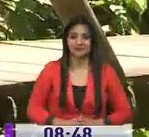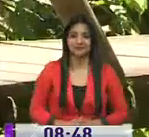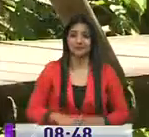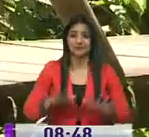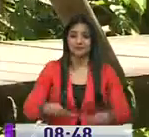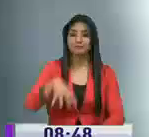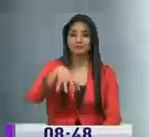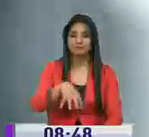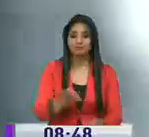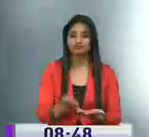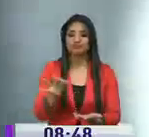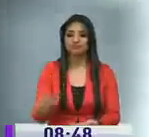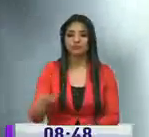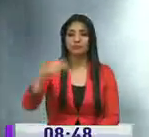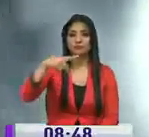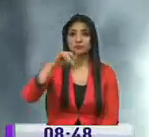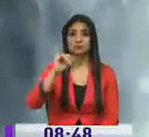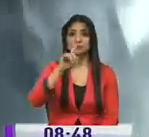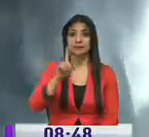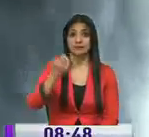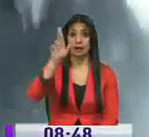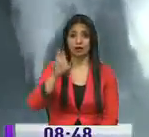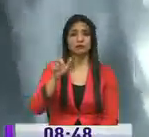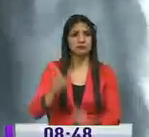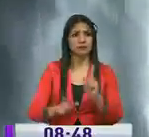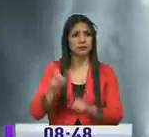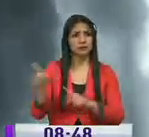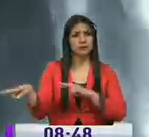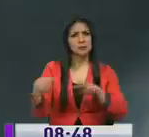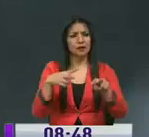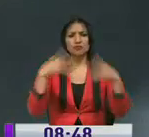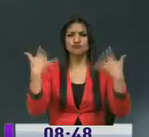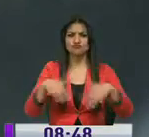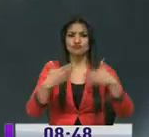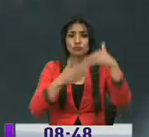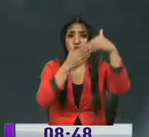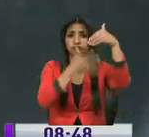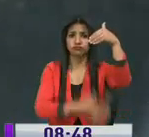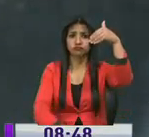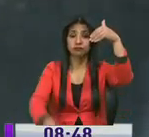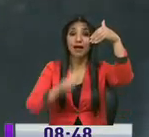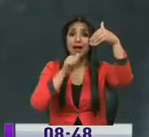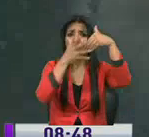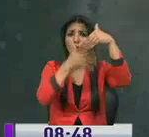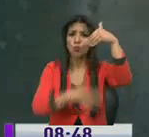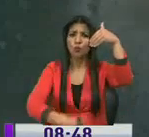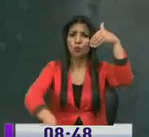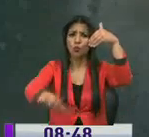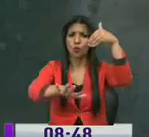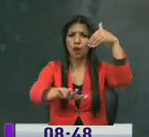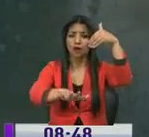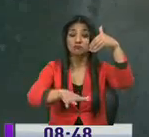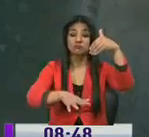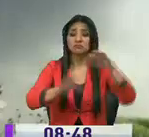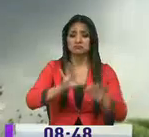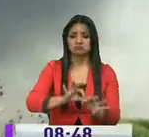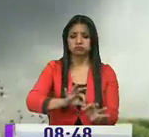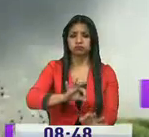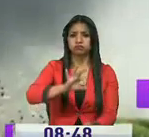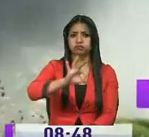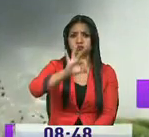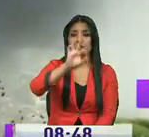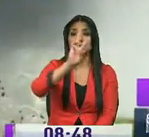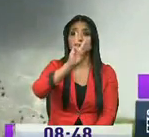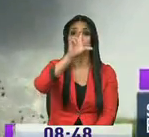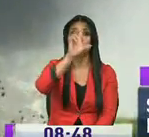provincia, en el cantón Gonzalo Pizarro, los visitantes podrán ver la imponente cascada de San Rafael, que tiene una caída de agua de